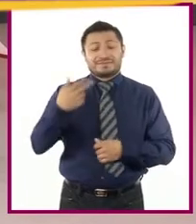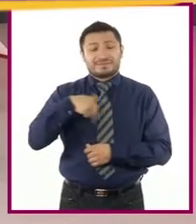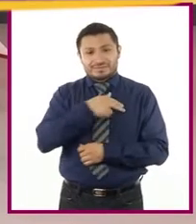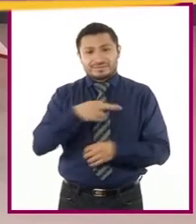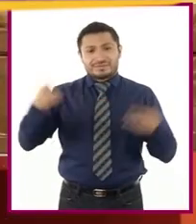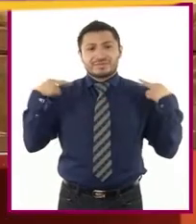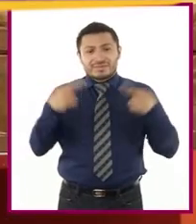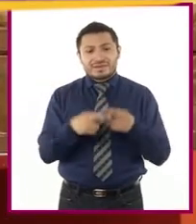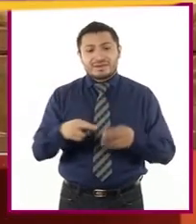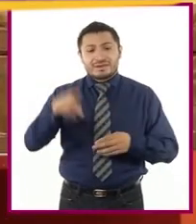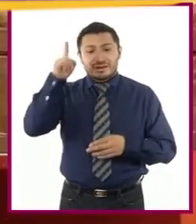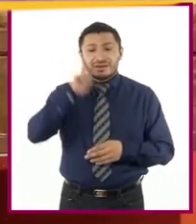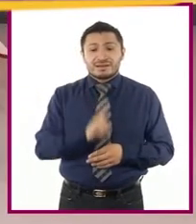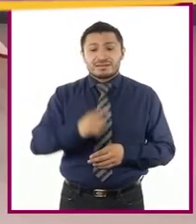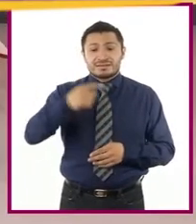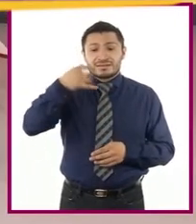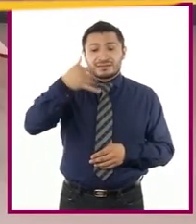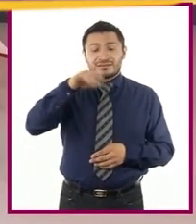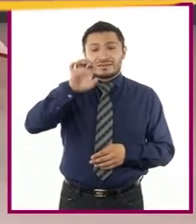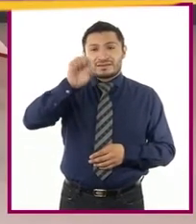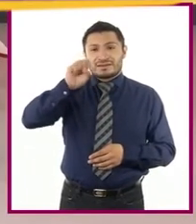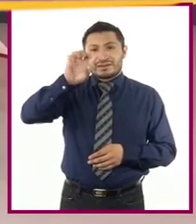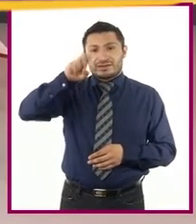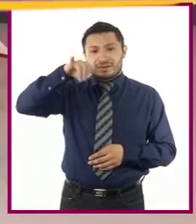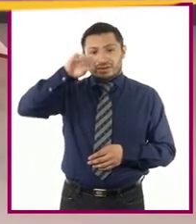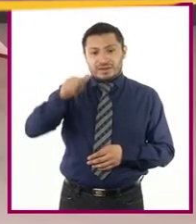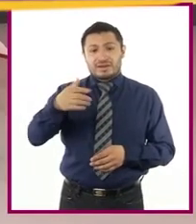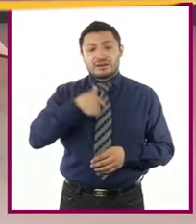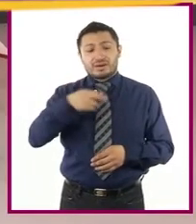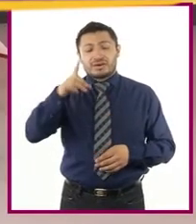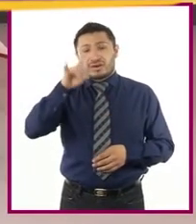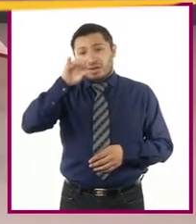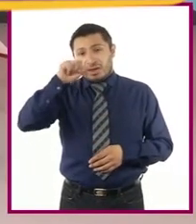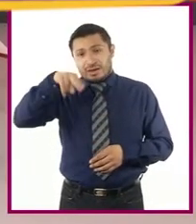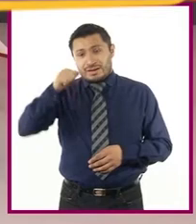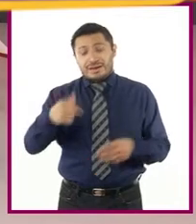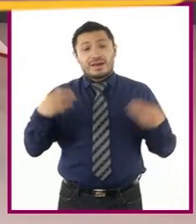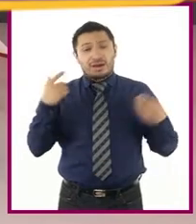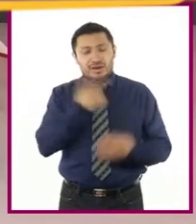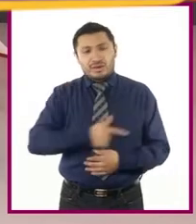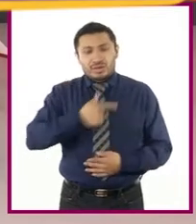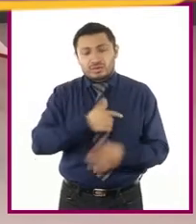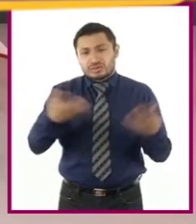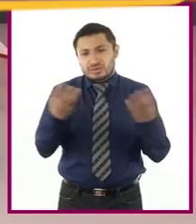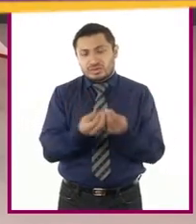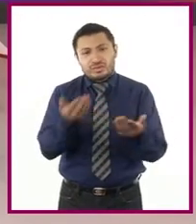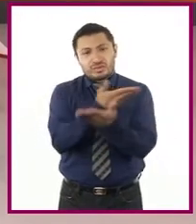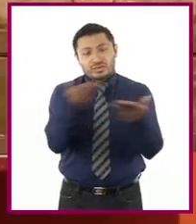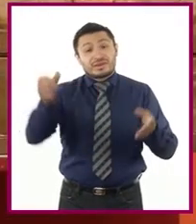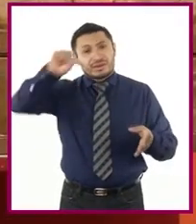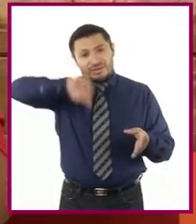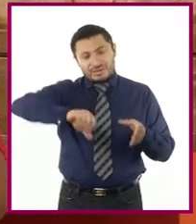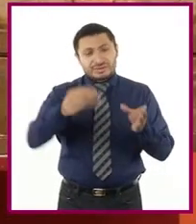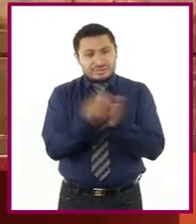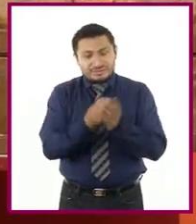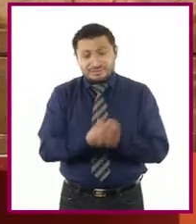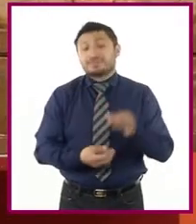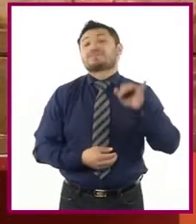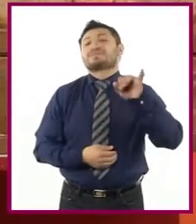profesora Yesenia y Diana. Y es muy grato poder acompañarles en esta sesión. Así